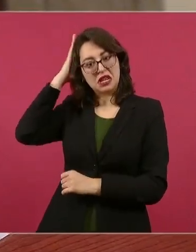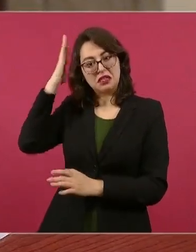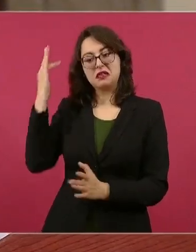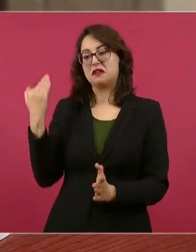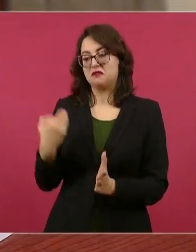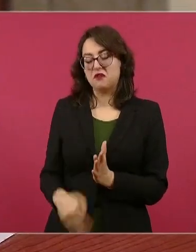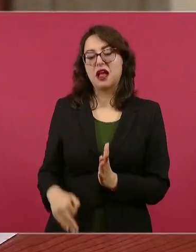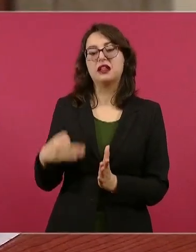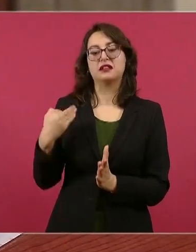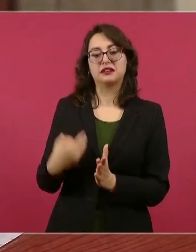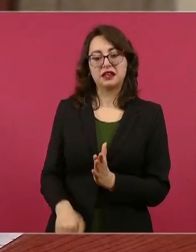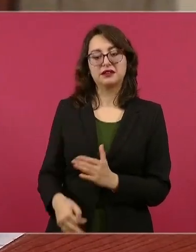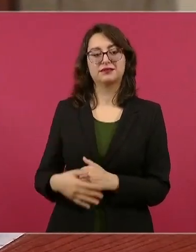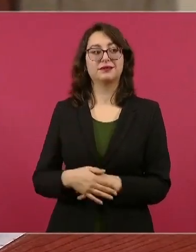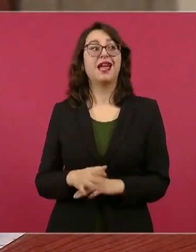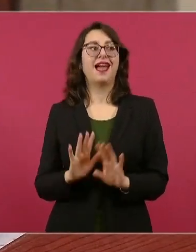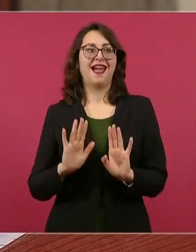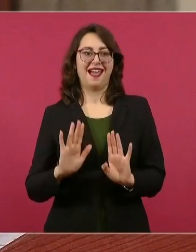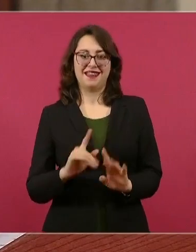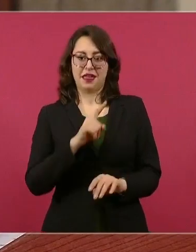moderado.